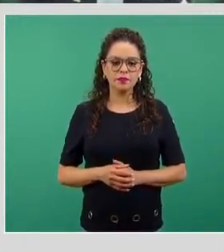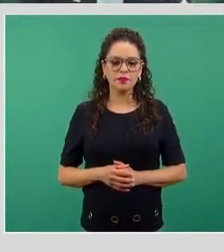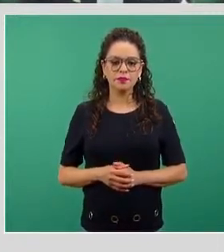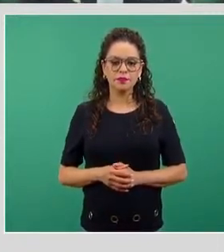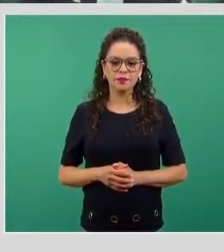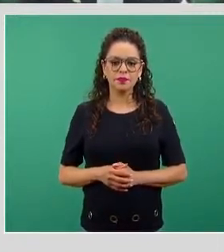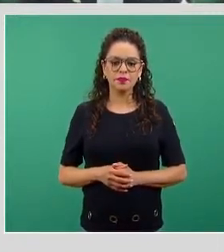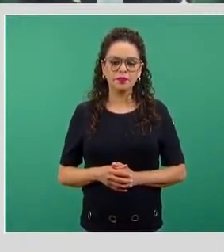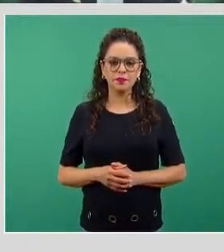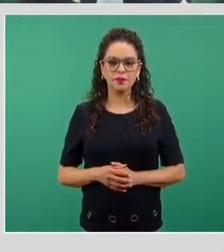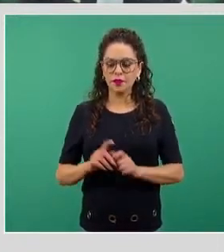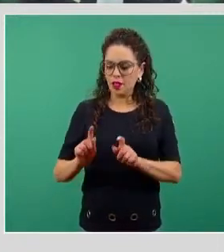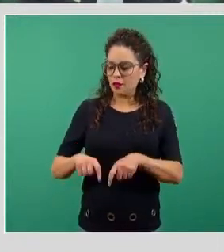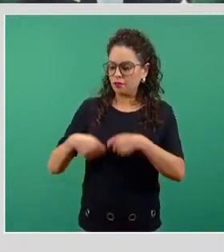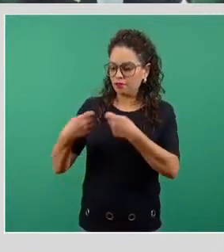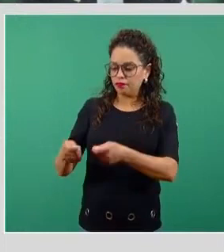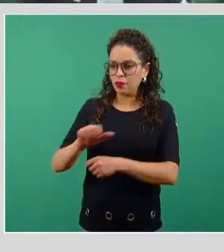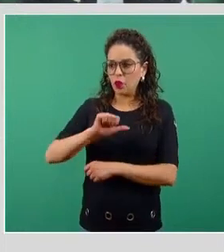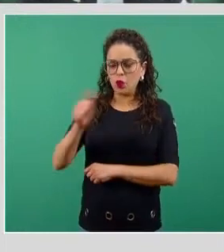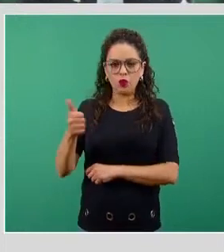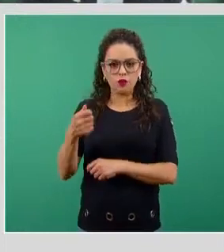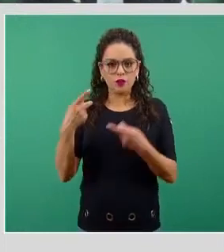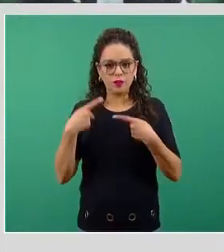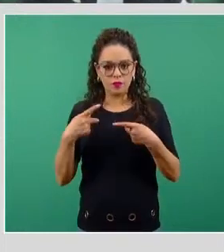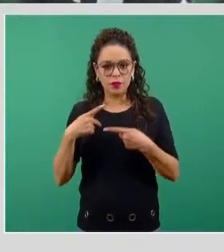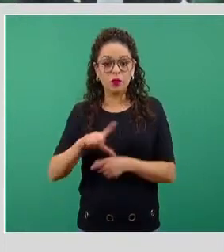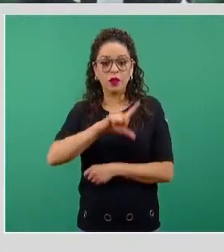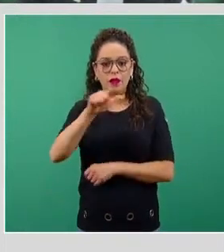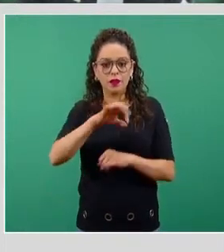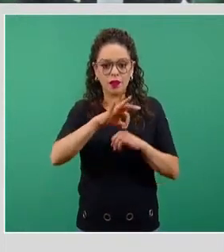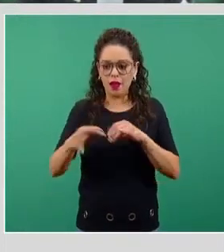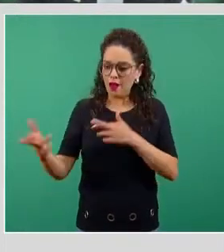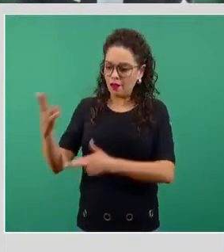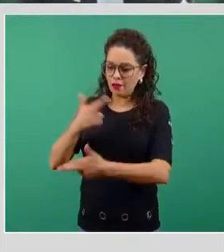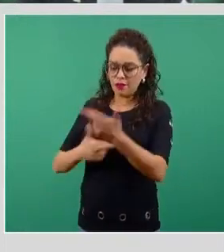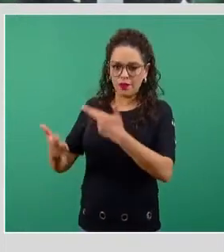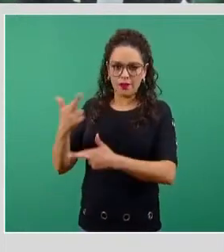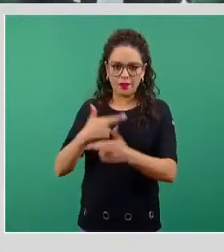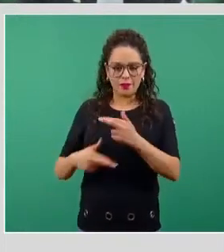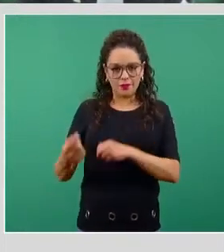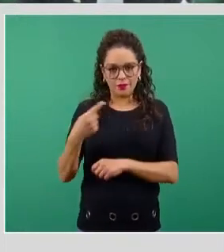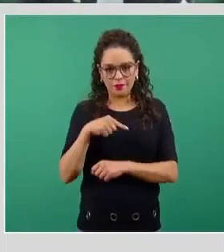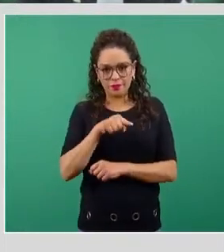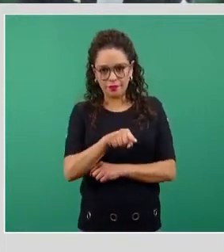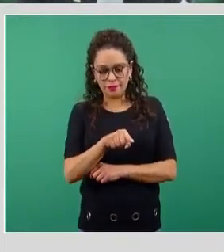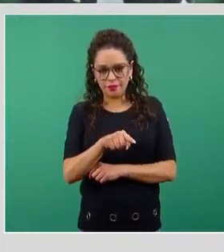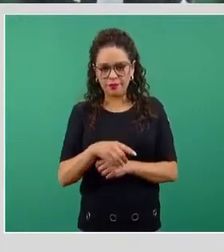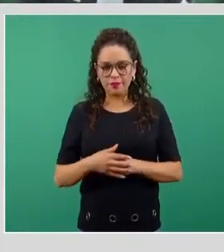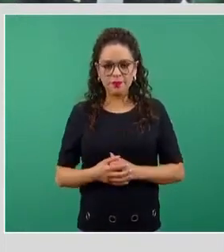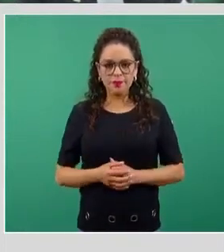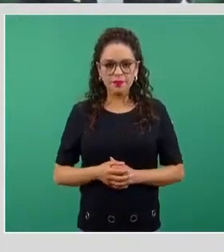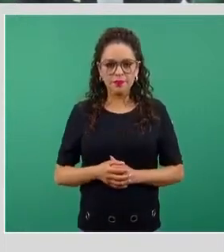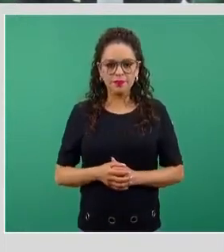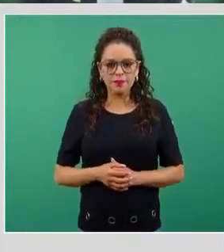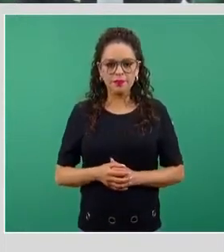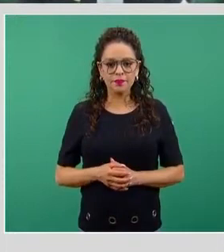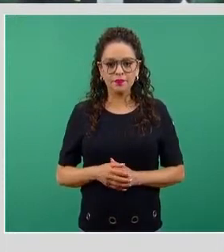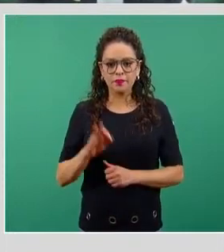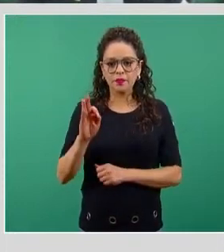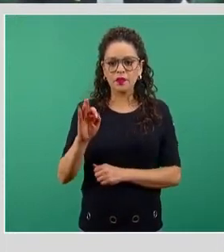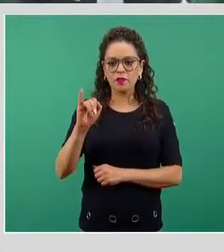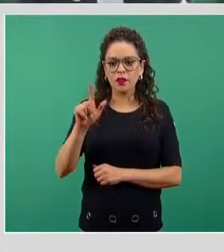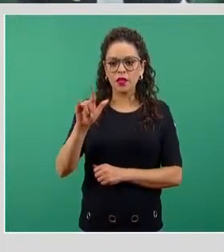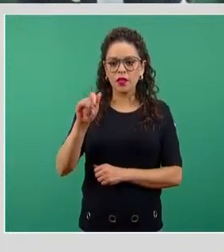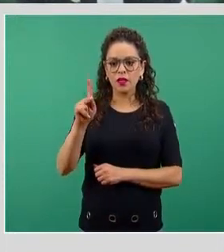Procedemos al siguiente compañero y podemos regresar al final si estamos próximos a la conclusión. Filipo